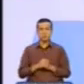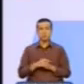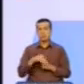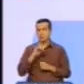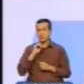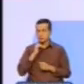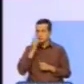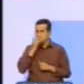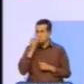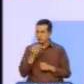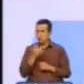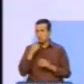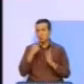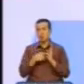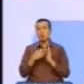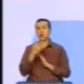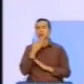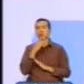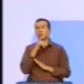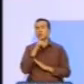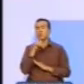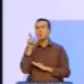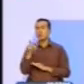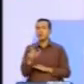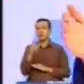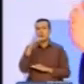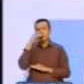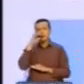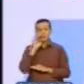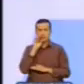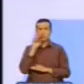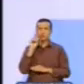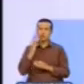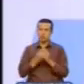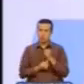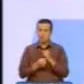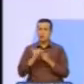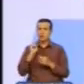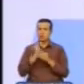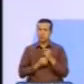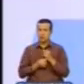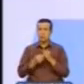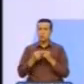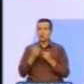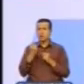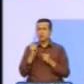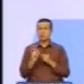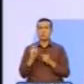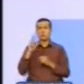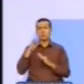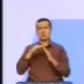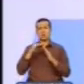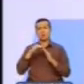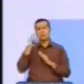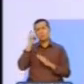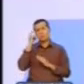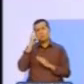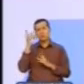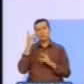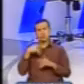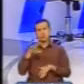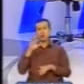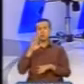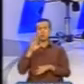serios en este tema, como el cálculo que hizo el señor Nebo de la duplicación prácticamente del precio de una vivienda. Pero creo que finalmente